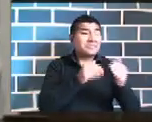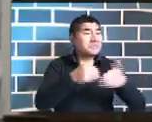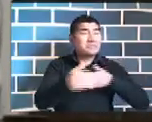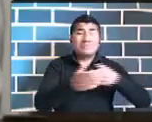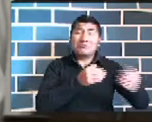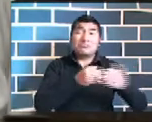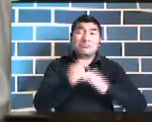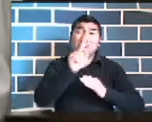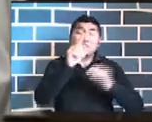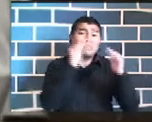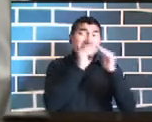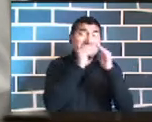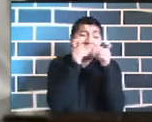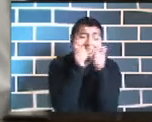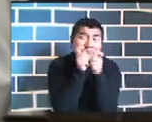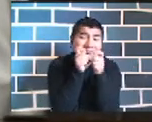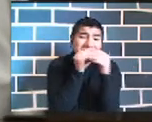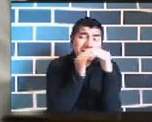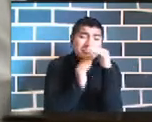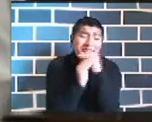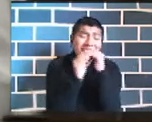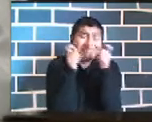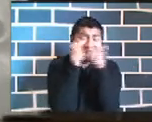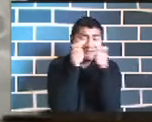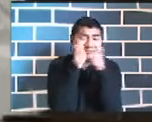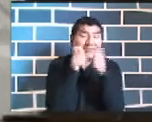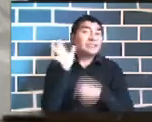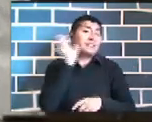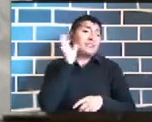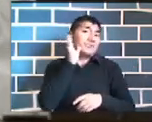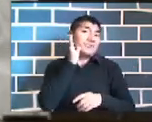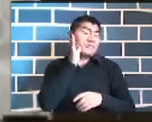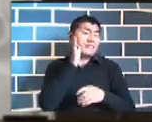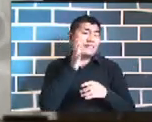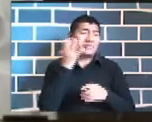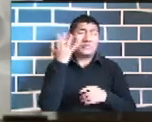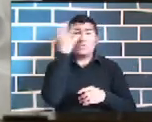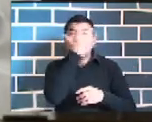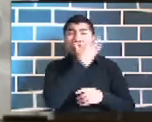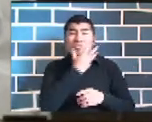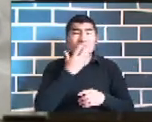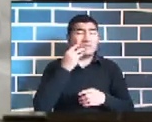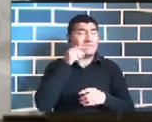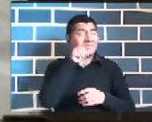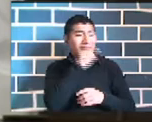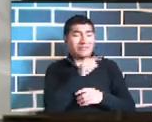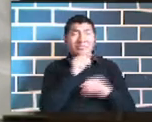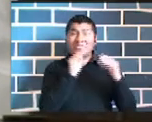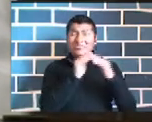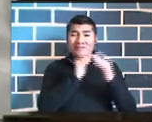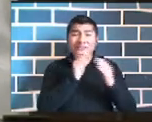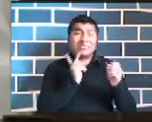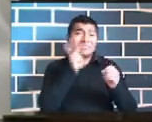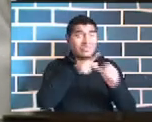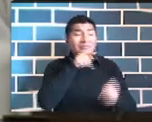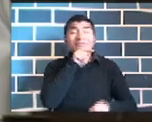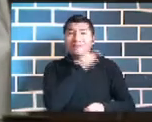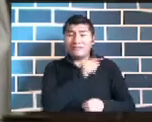sea una casa pequeña, humilde y sencilla, la madre la hace la más bella del mundo porque ella está ahí.